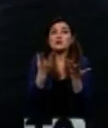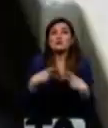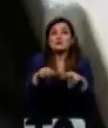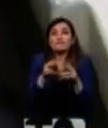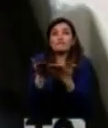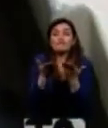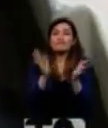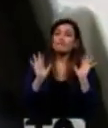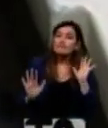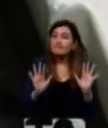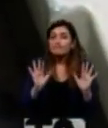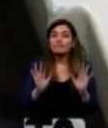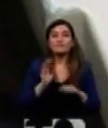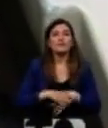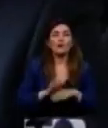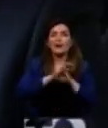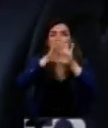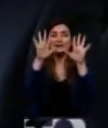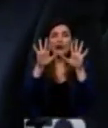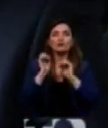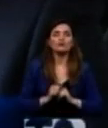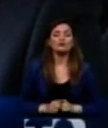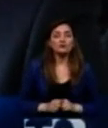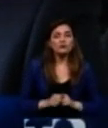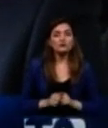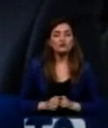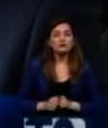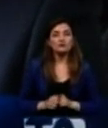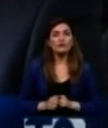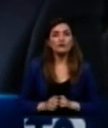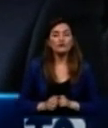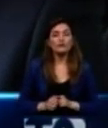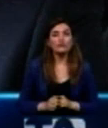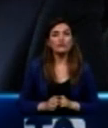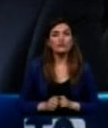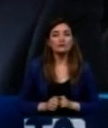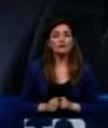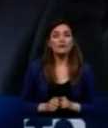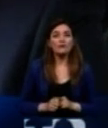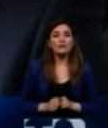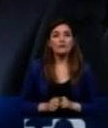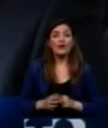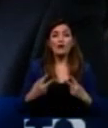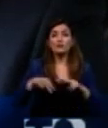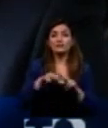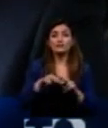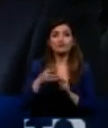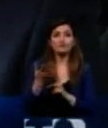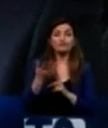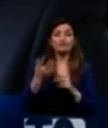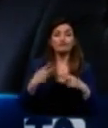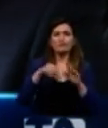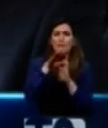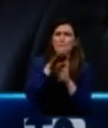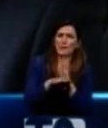definidos. La propuesta, sin embargo, es clara. Lo que sí sabemos y está trabajándose justamente en eso es para que sea una tarifa suficientemente